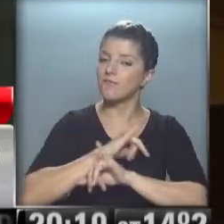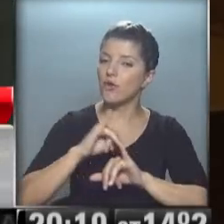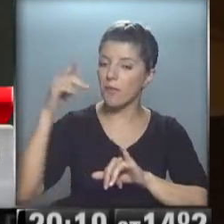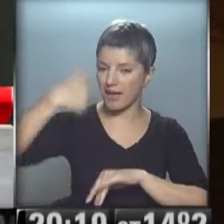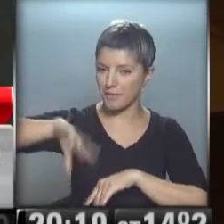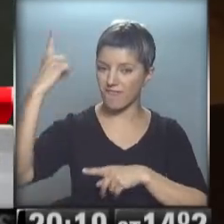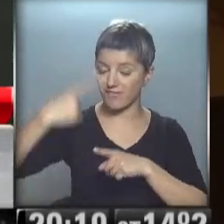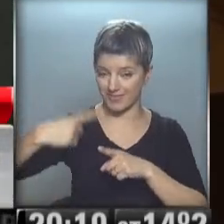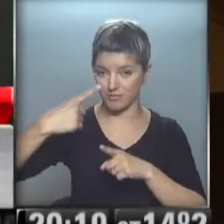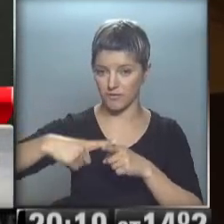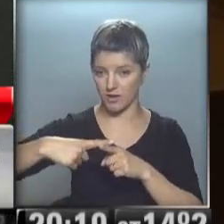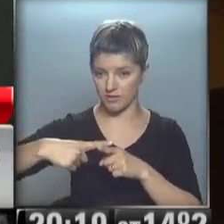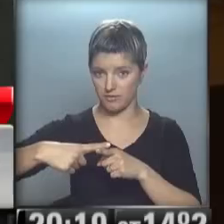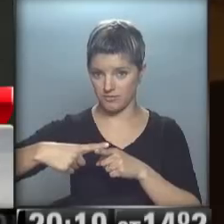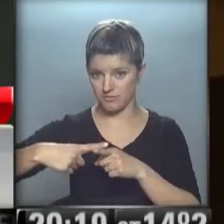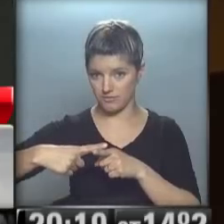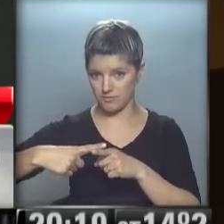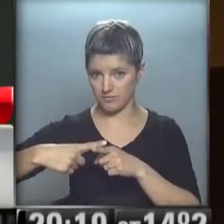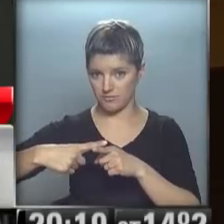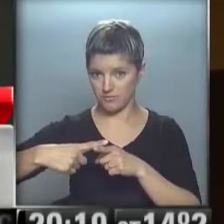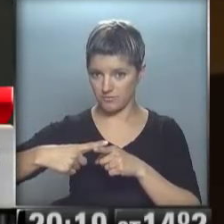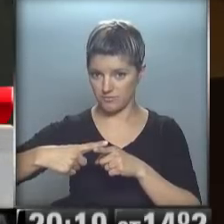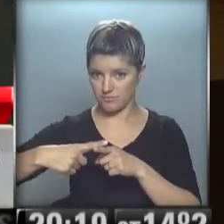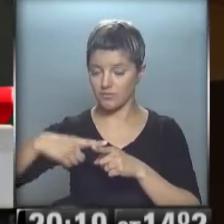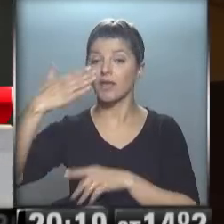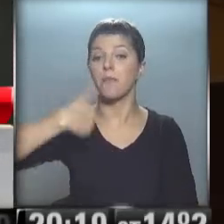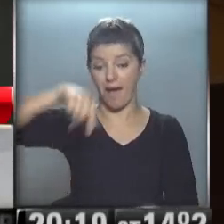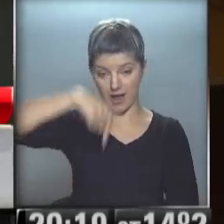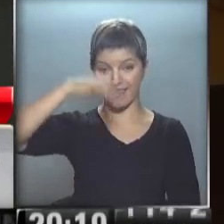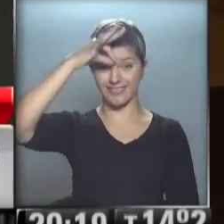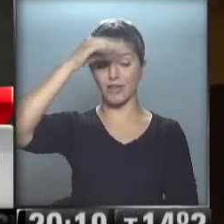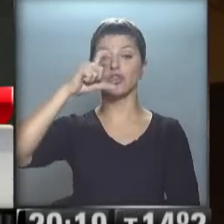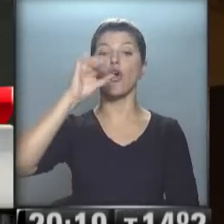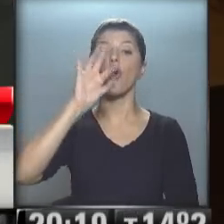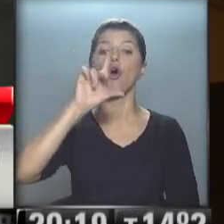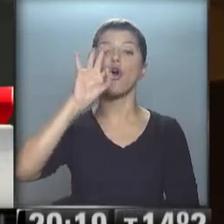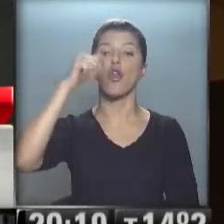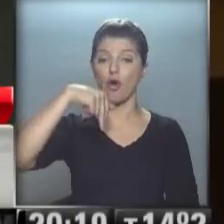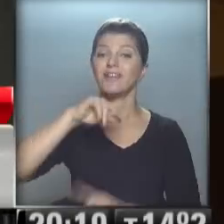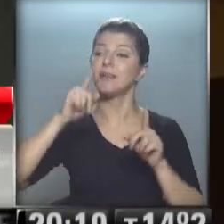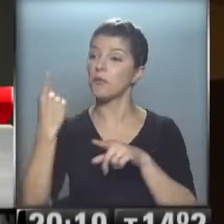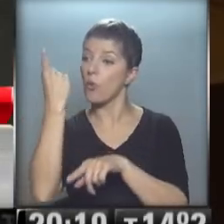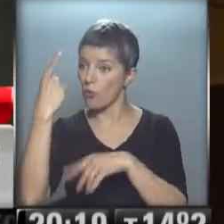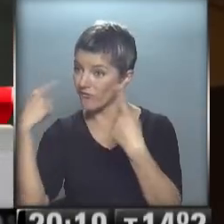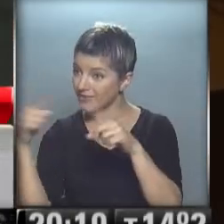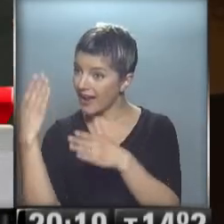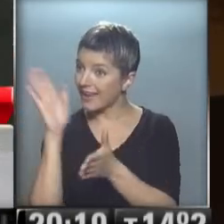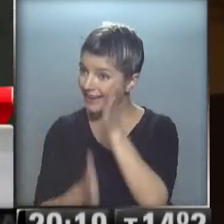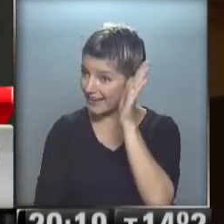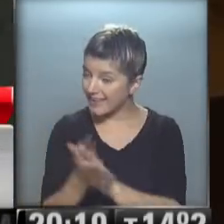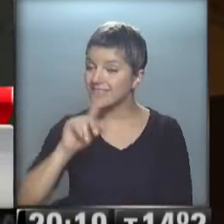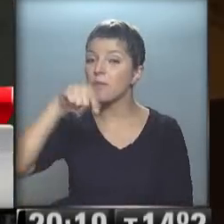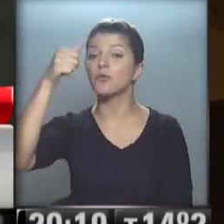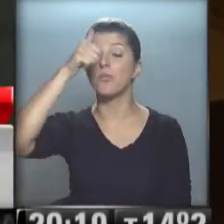festival que Barenboim, que se va a desarrollar aquí en el Teatro Colón, y también va a haber uno gratuito el próximo domingo